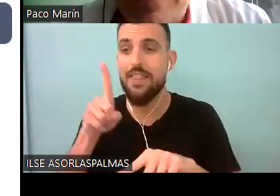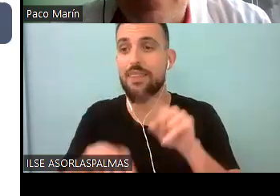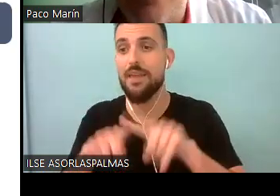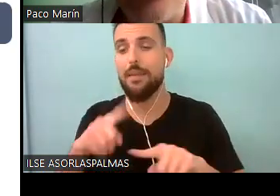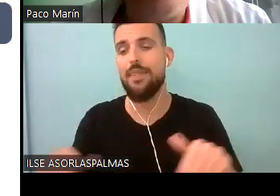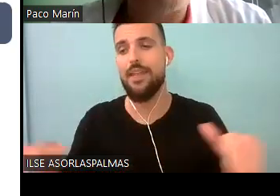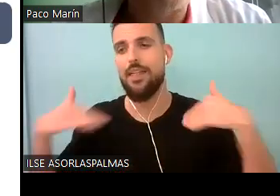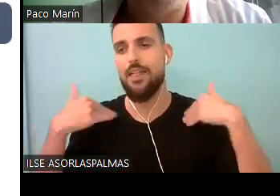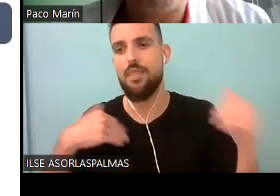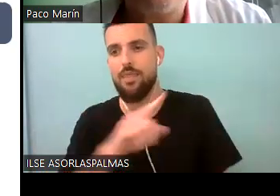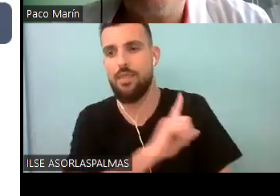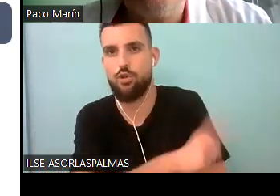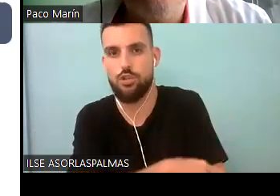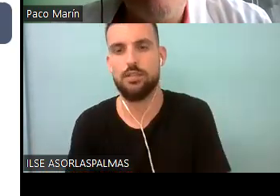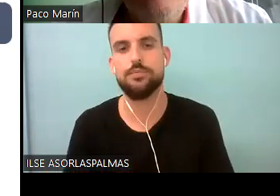ejercicio físico.